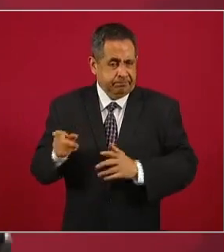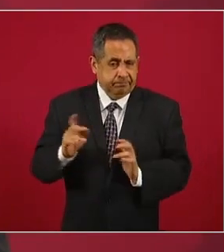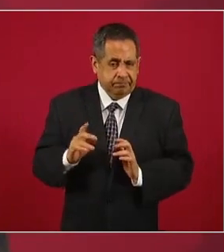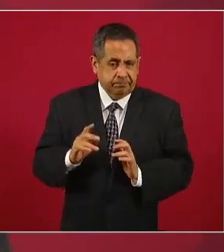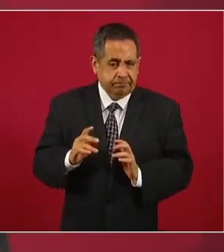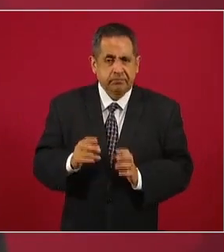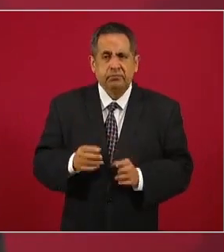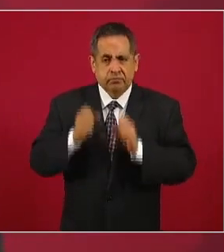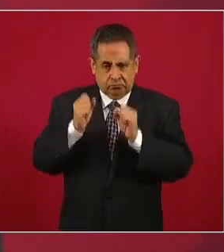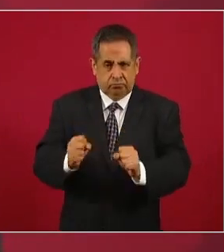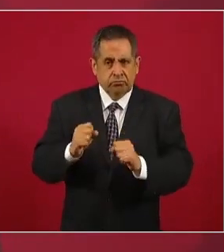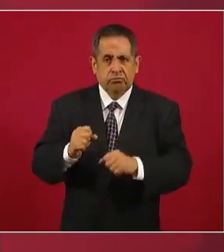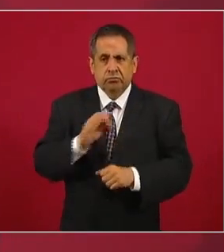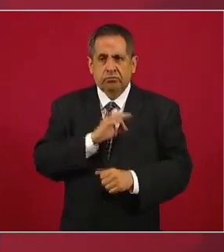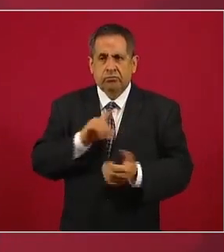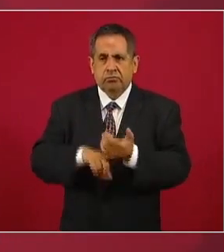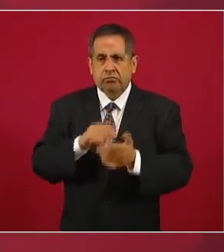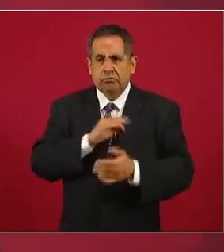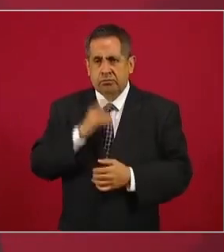seguridad